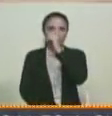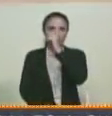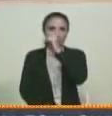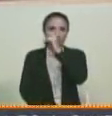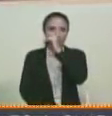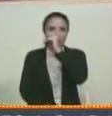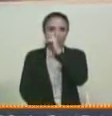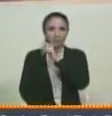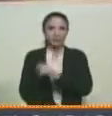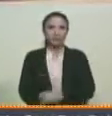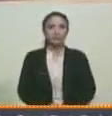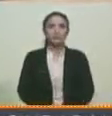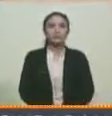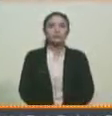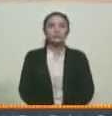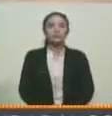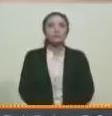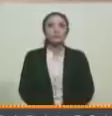Mariano Rajoy.